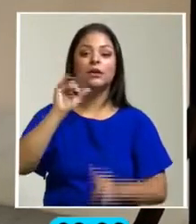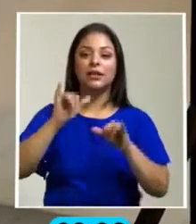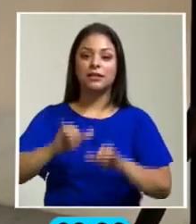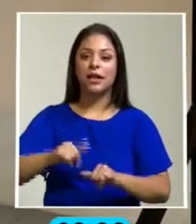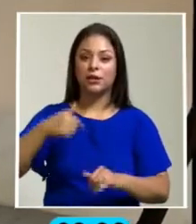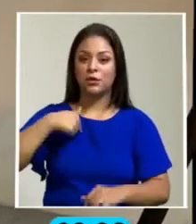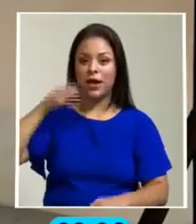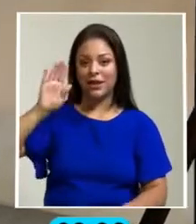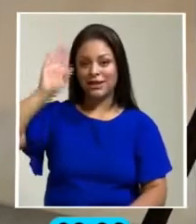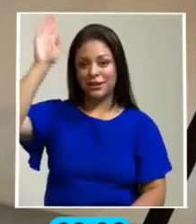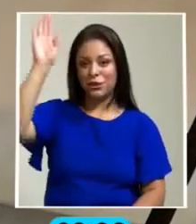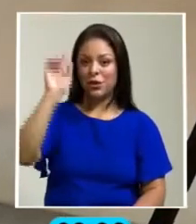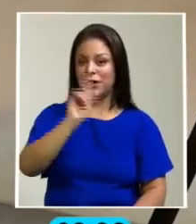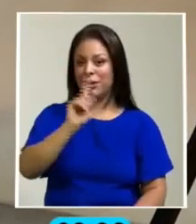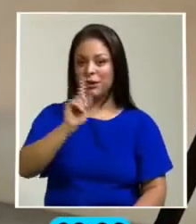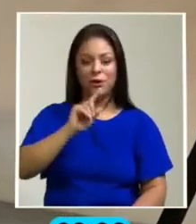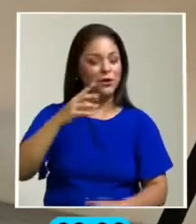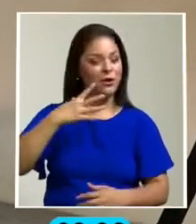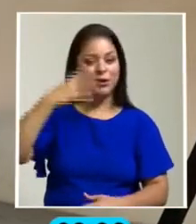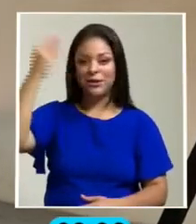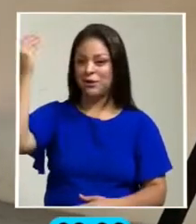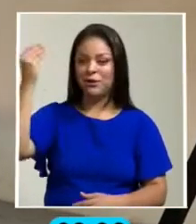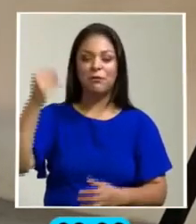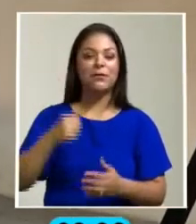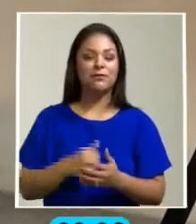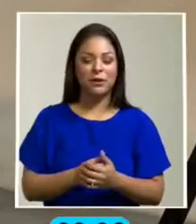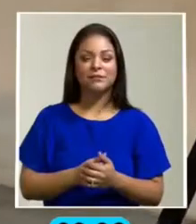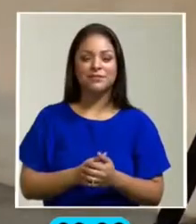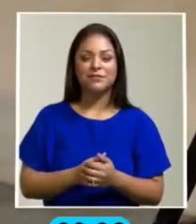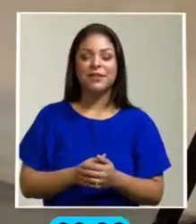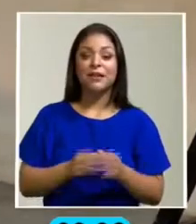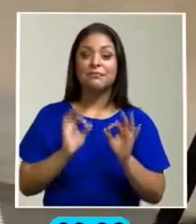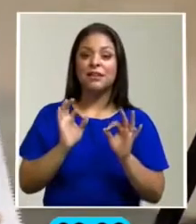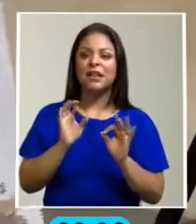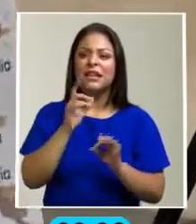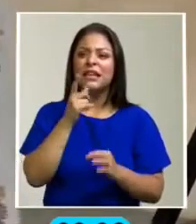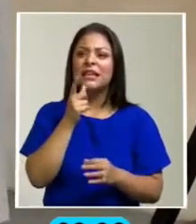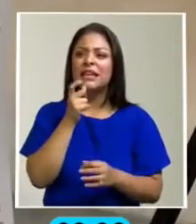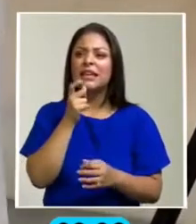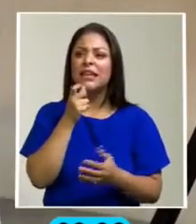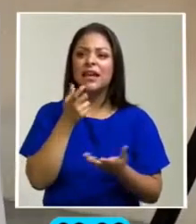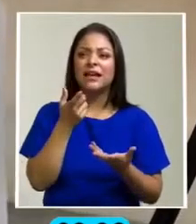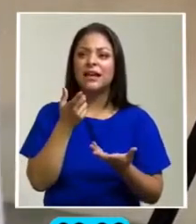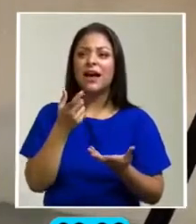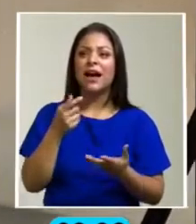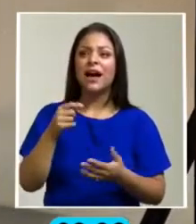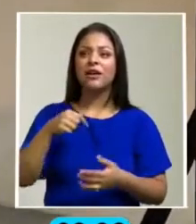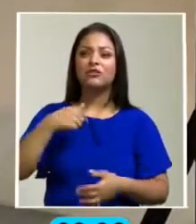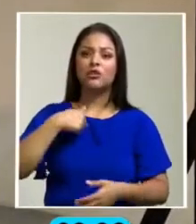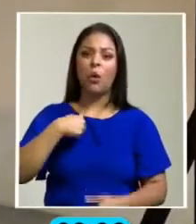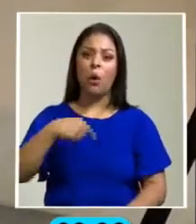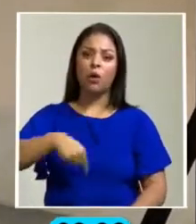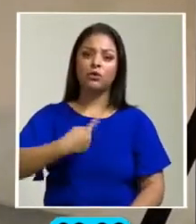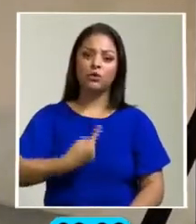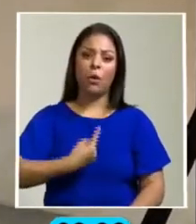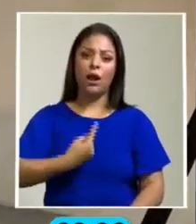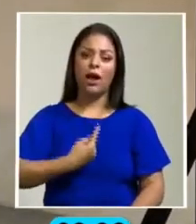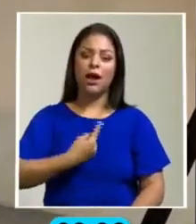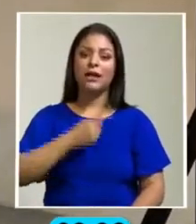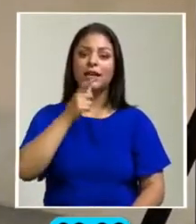estás? Aquí estoy y no me voy. ¿Y quién me va a decir entonces hoy a mí si estoy sola? ¿Qué